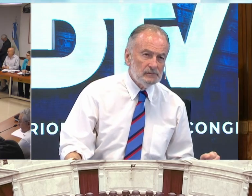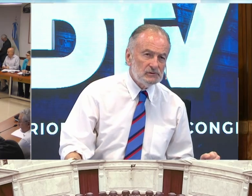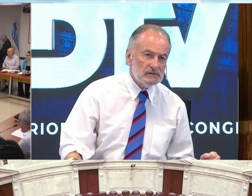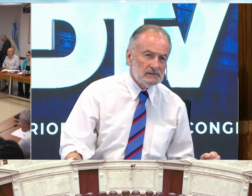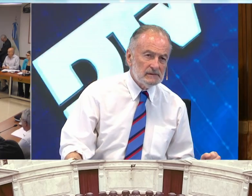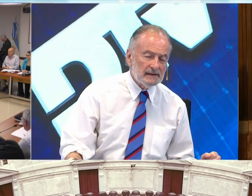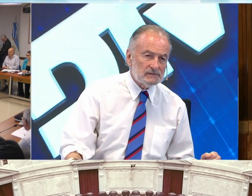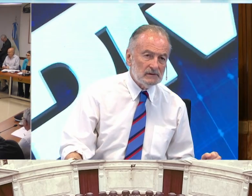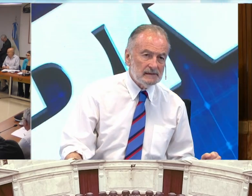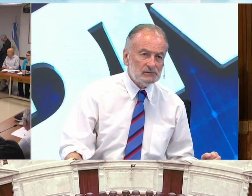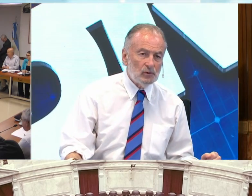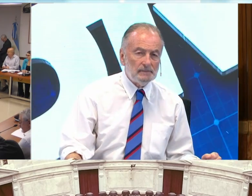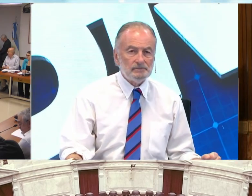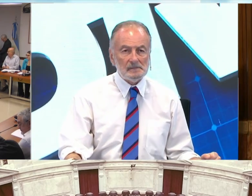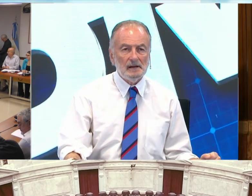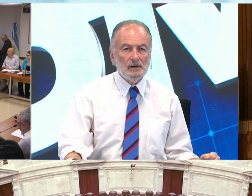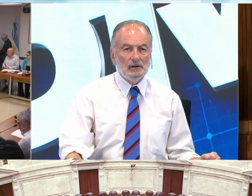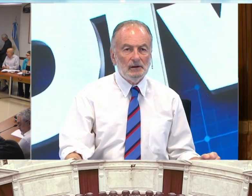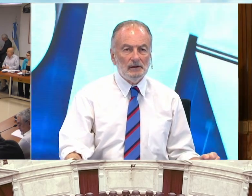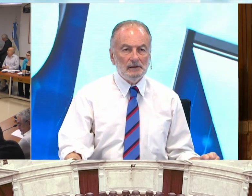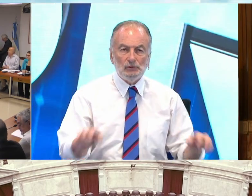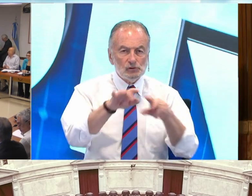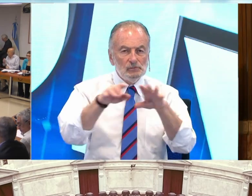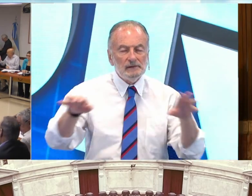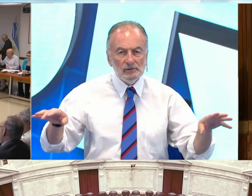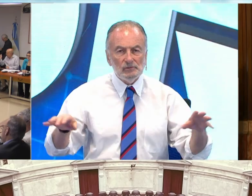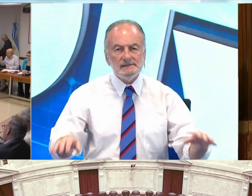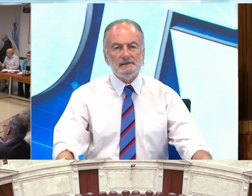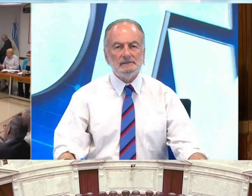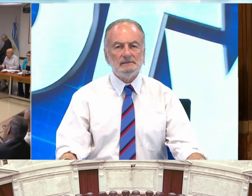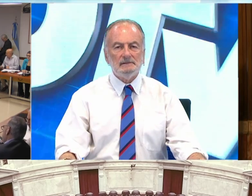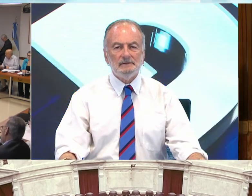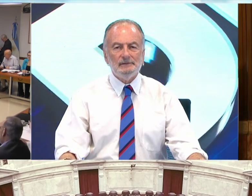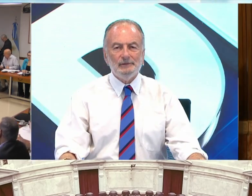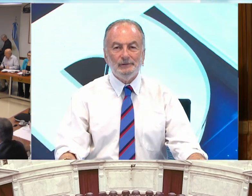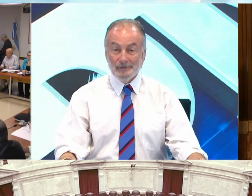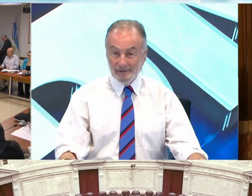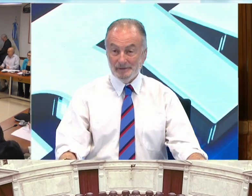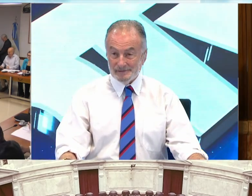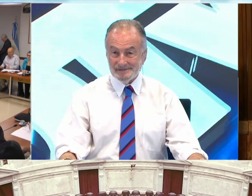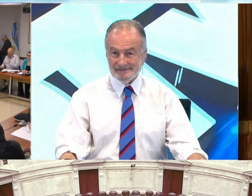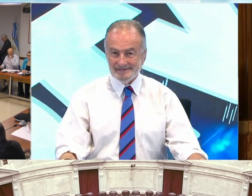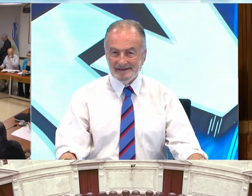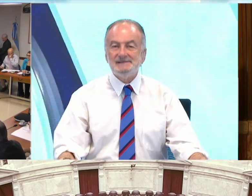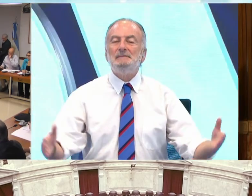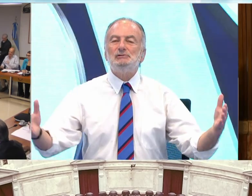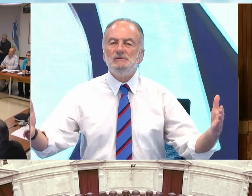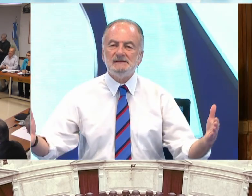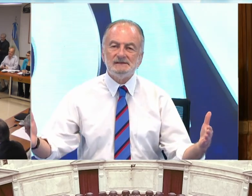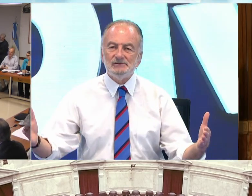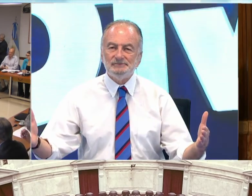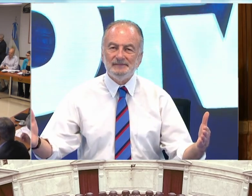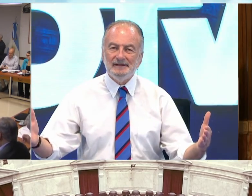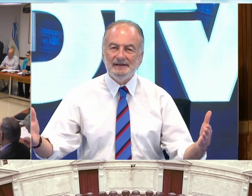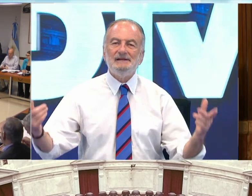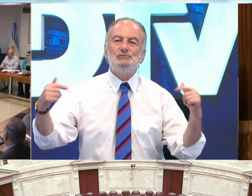la comisión es en un anexo, el anexo A. Y todo simultáneo lo hace. Está bárbaro eso. Se llama Switcher